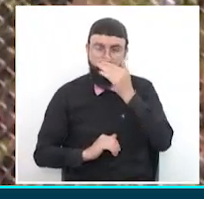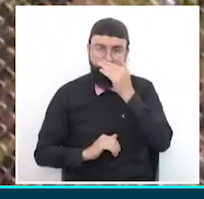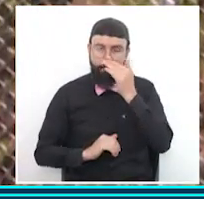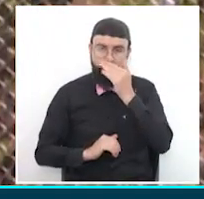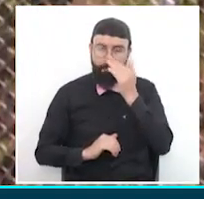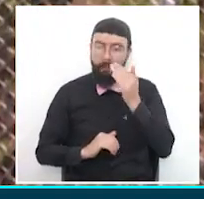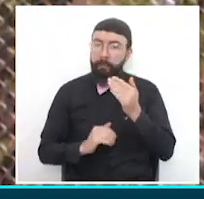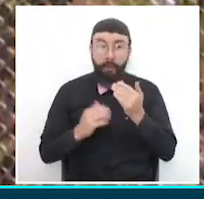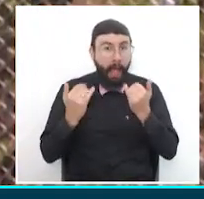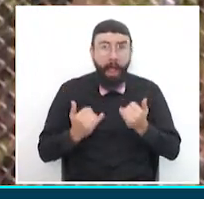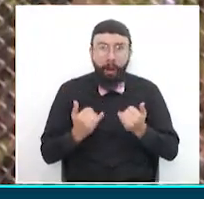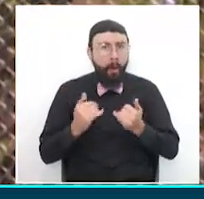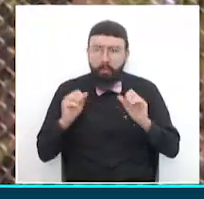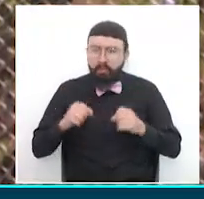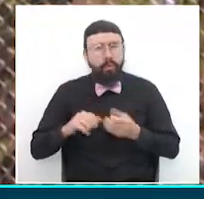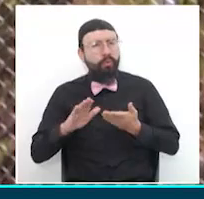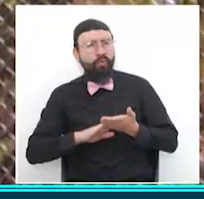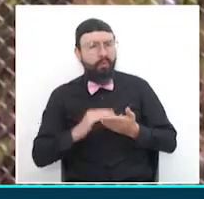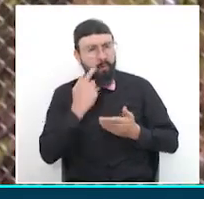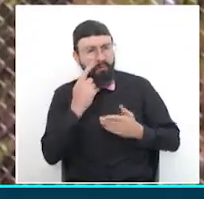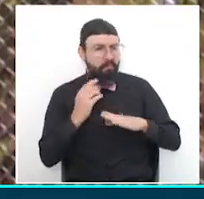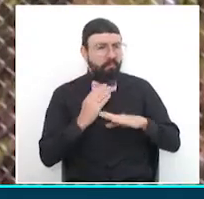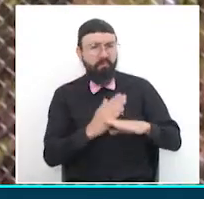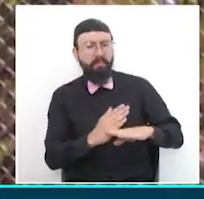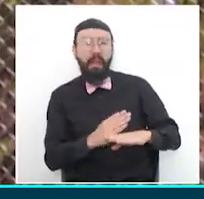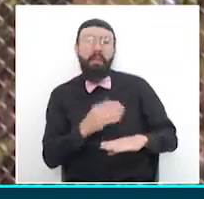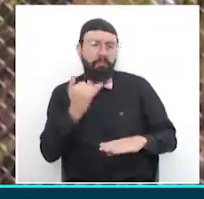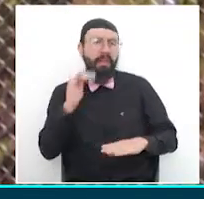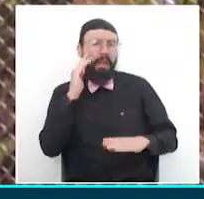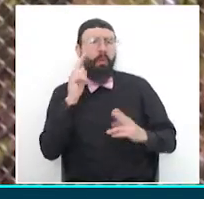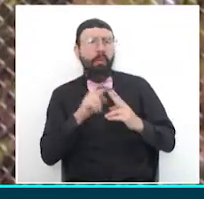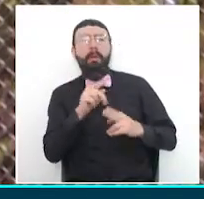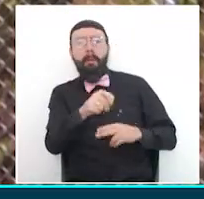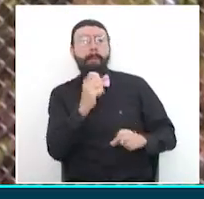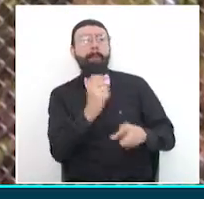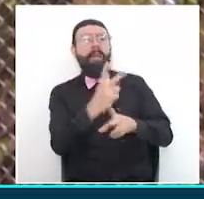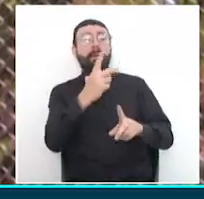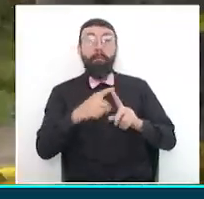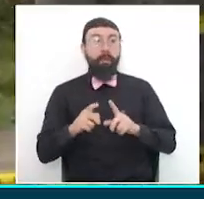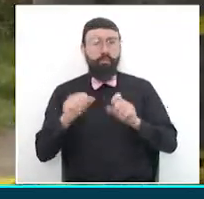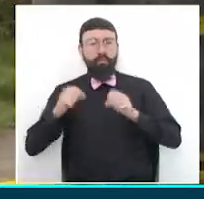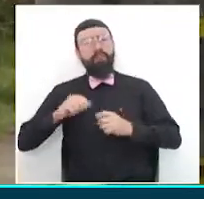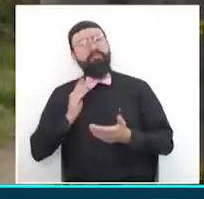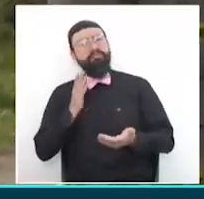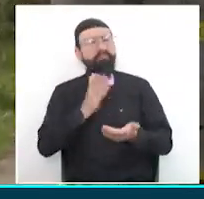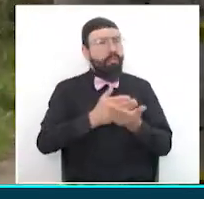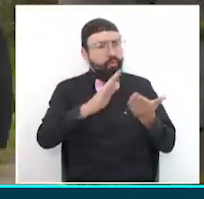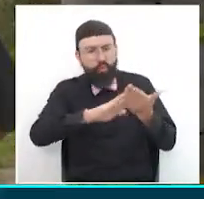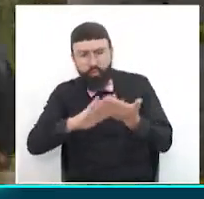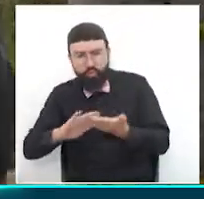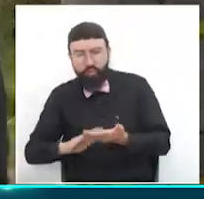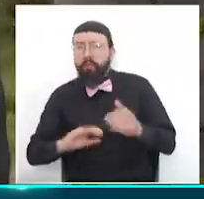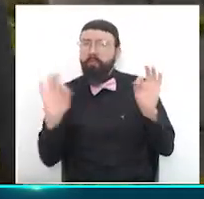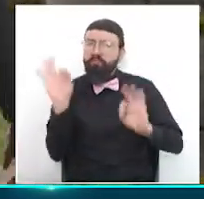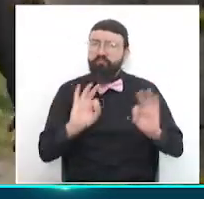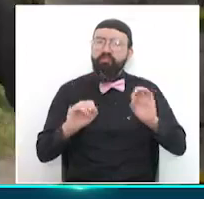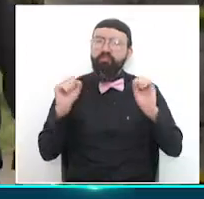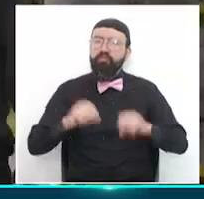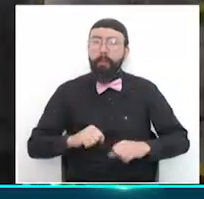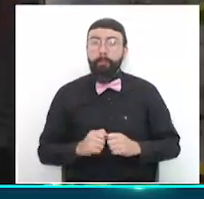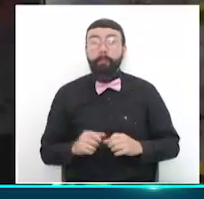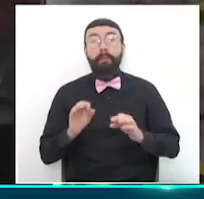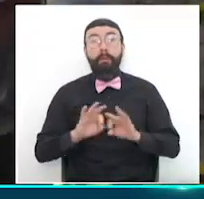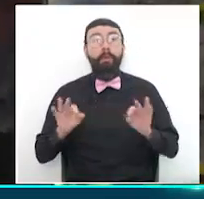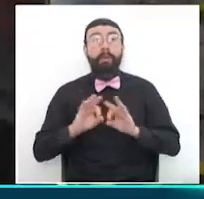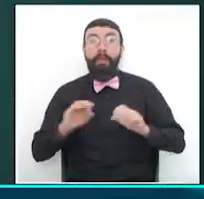importante definirlo. Hay una condición de riesgo obviamente definida, pero tenemos capacidad de reacción para hacer esas acciones. La importancia de reducir el riesgo